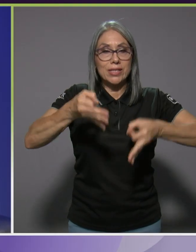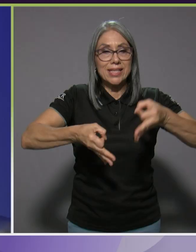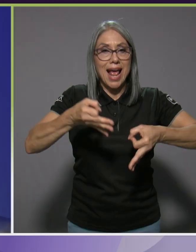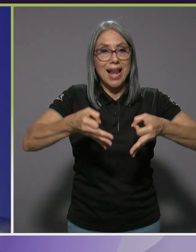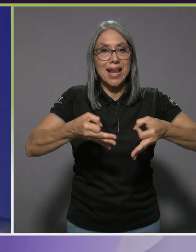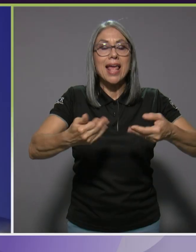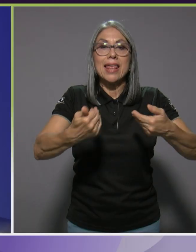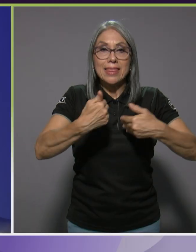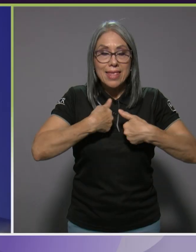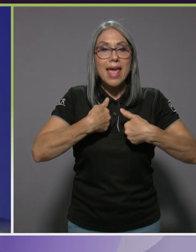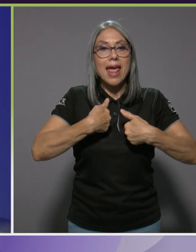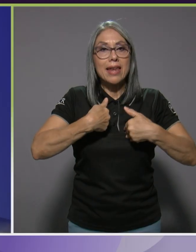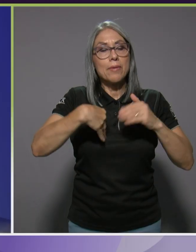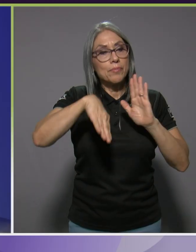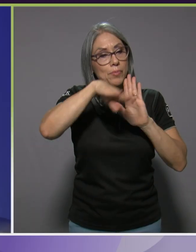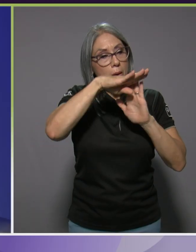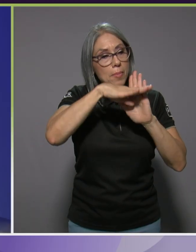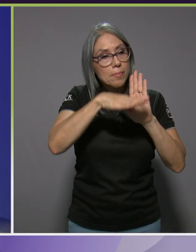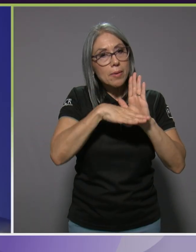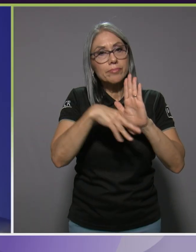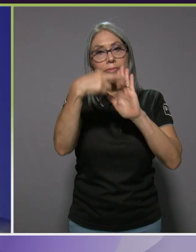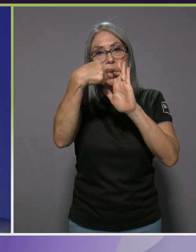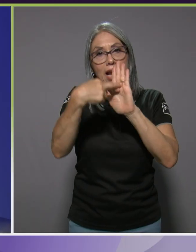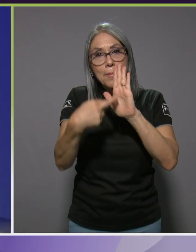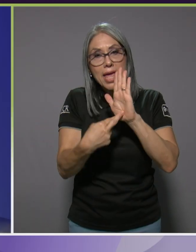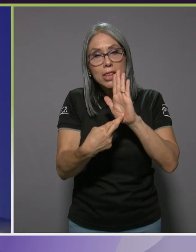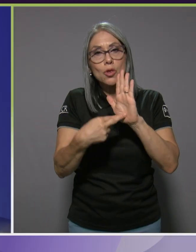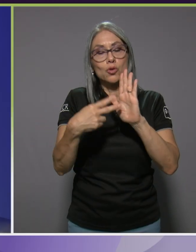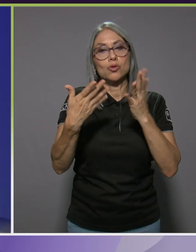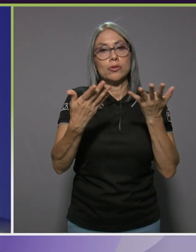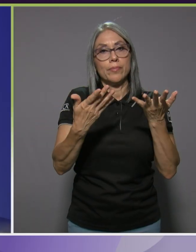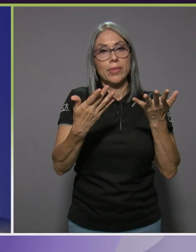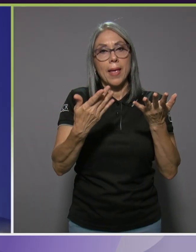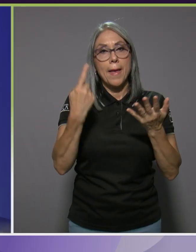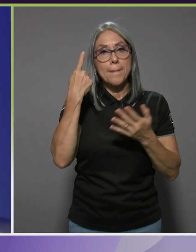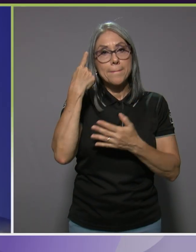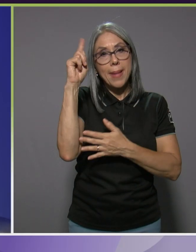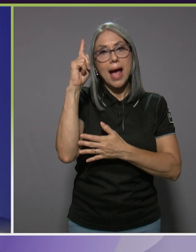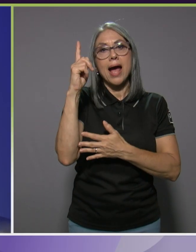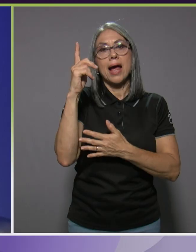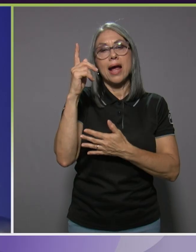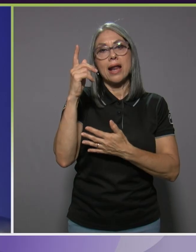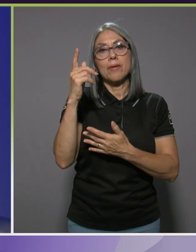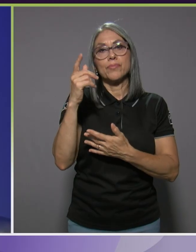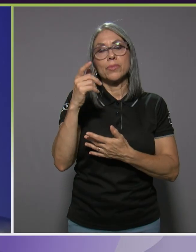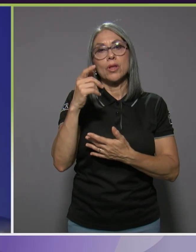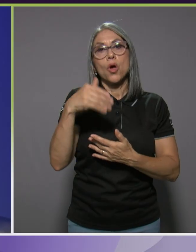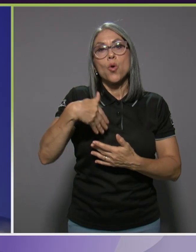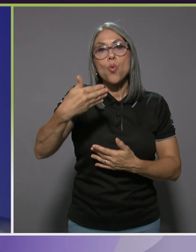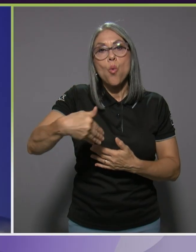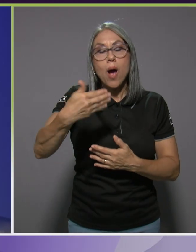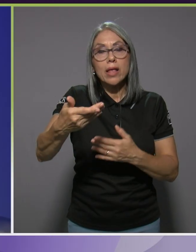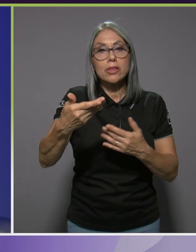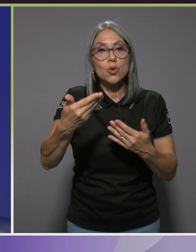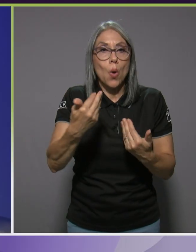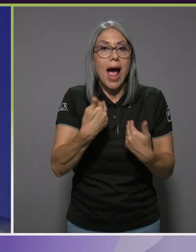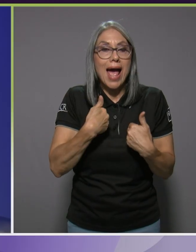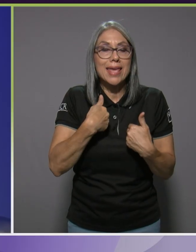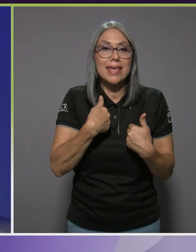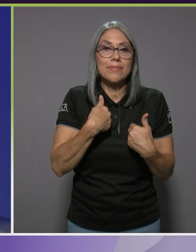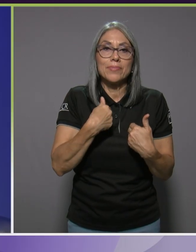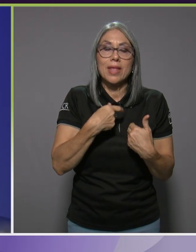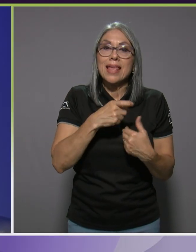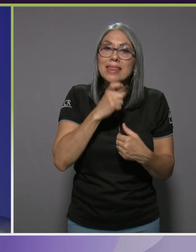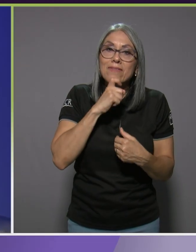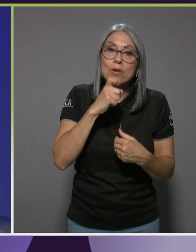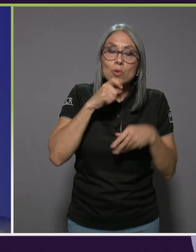sus políticas y sus reglamentos para cuando existe ese tipo de dificultades en